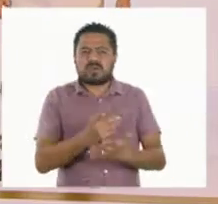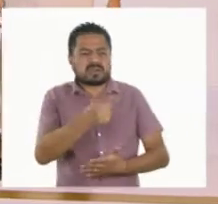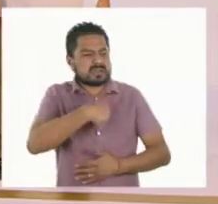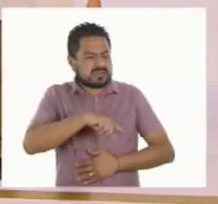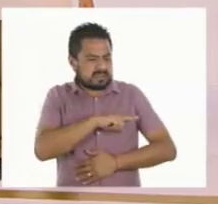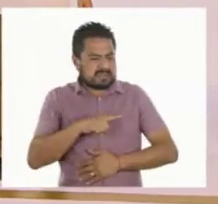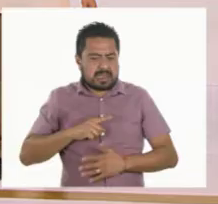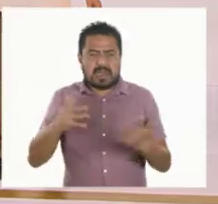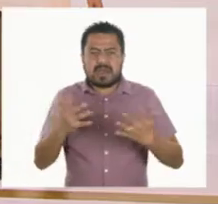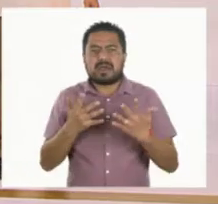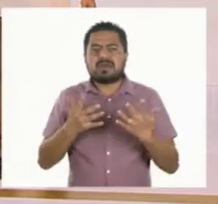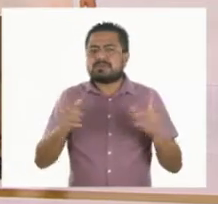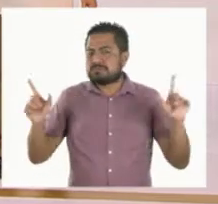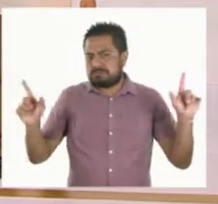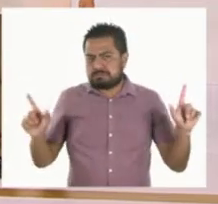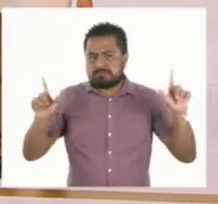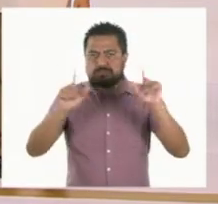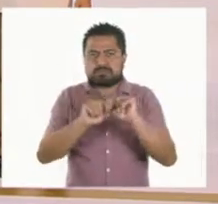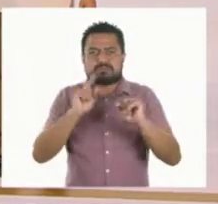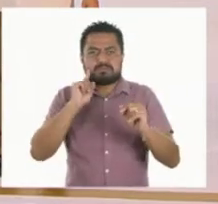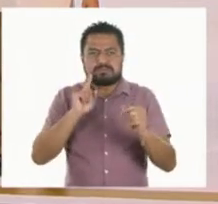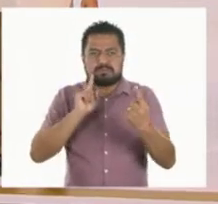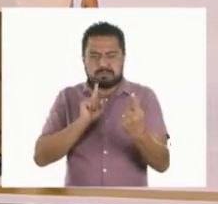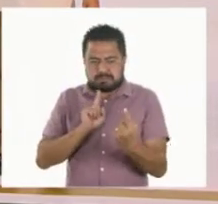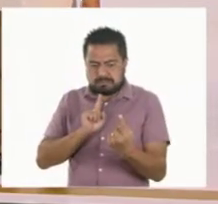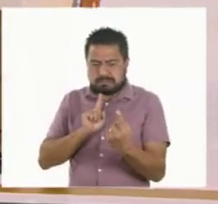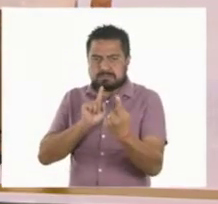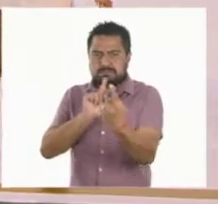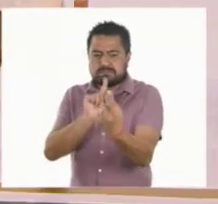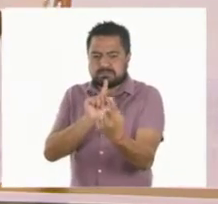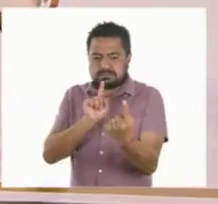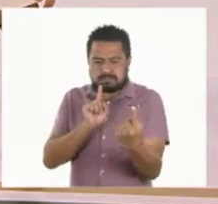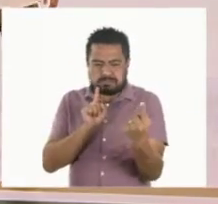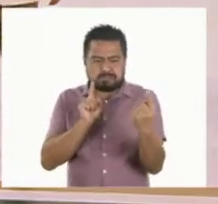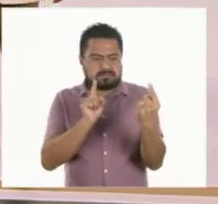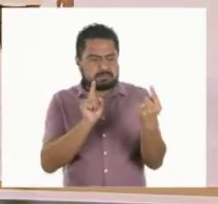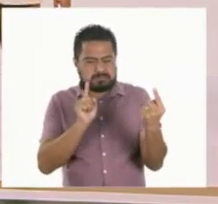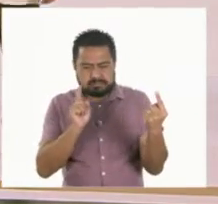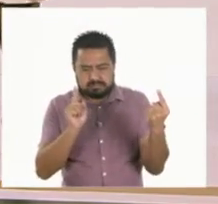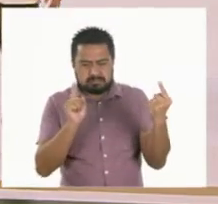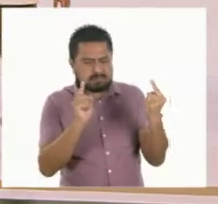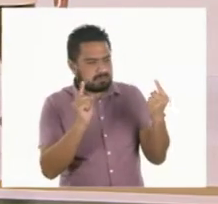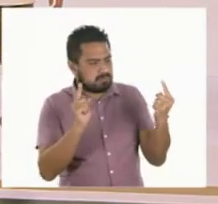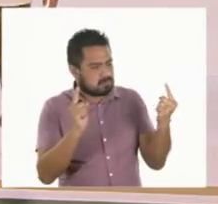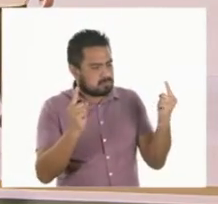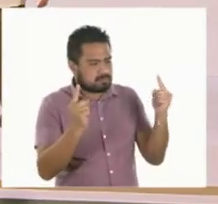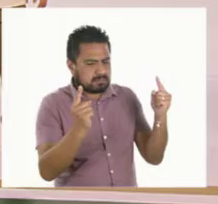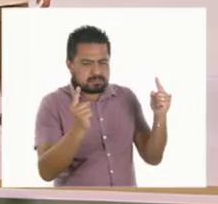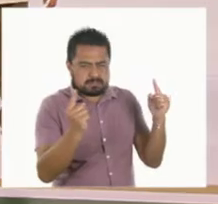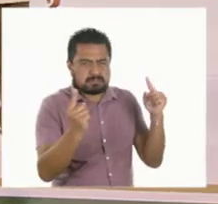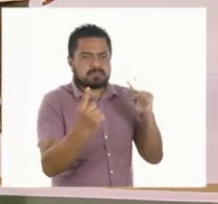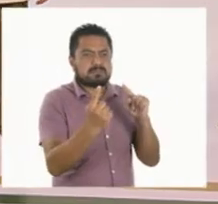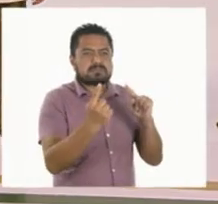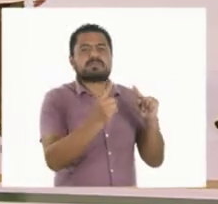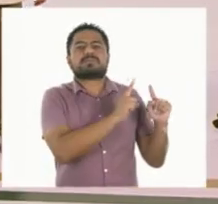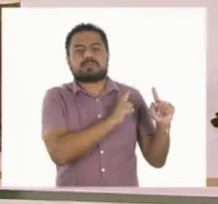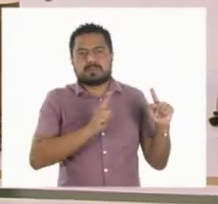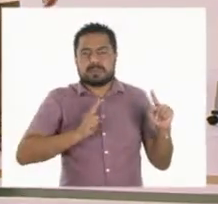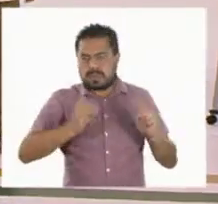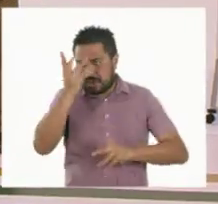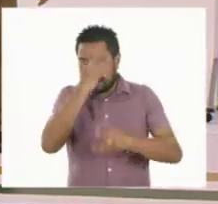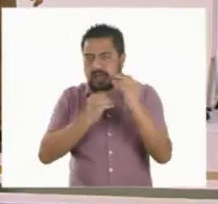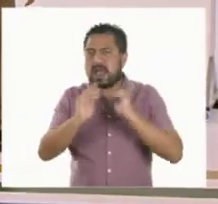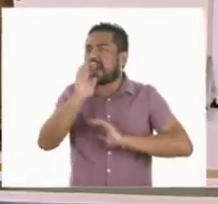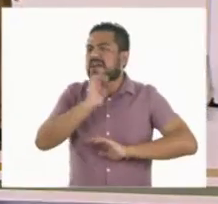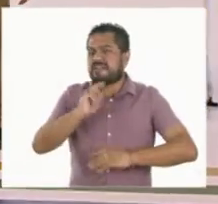hacer es pararnos de frente, tú de aquel lado, ¿vale? Y nos tenemos que aprender una canción que es muy